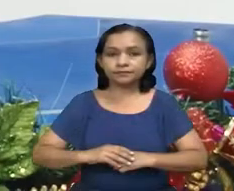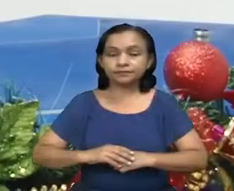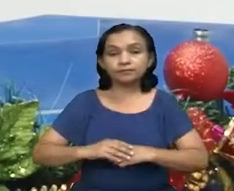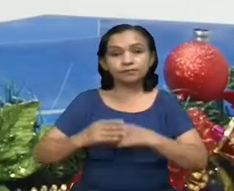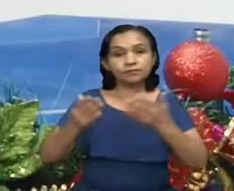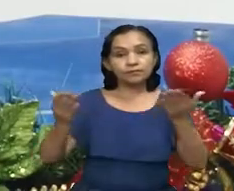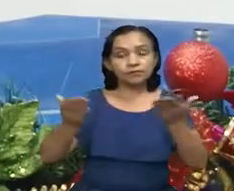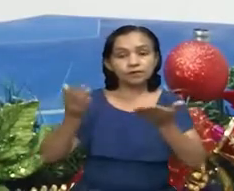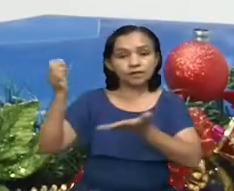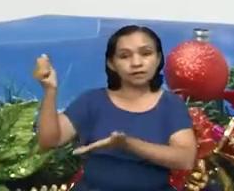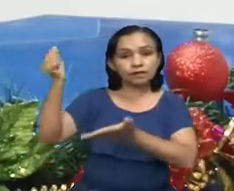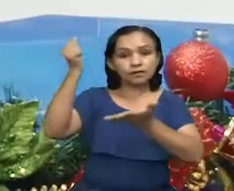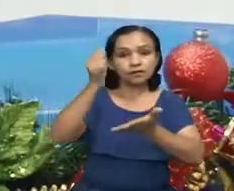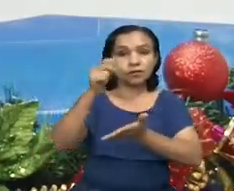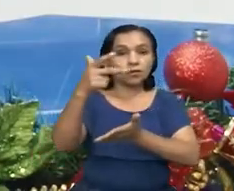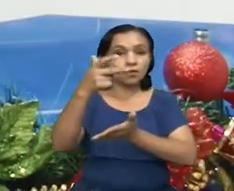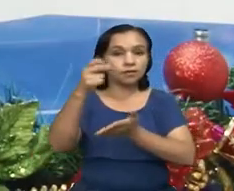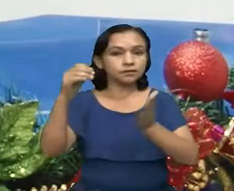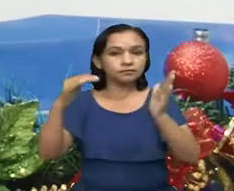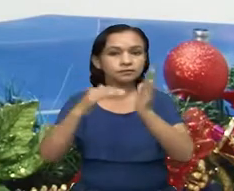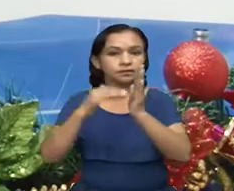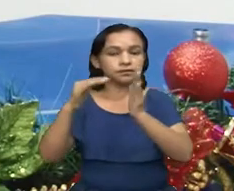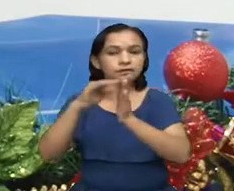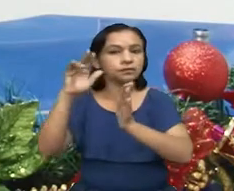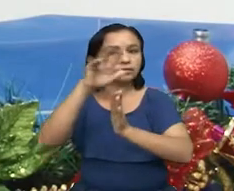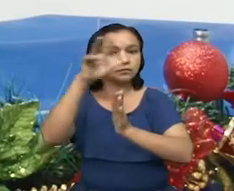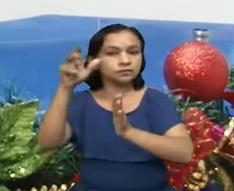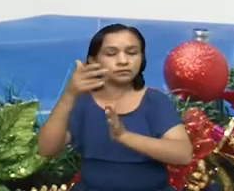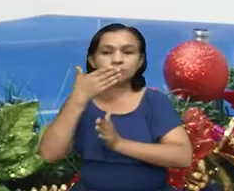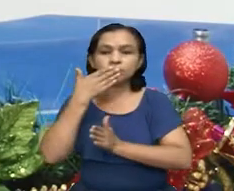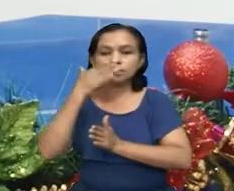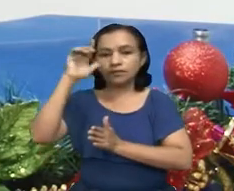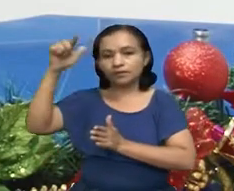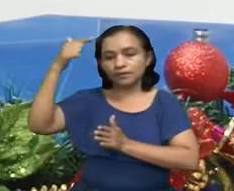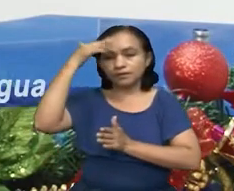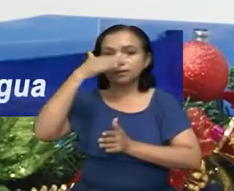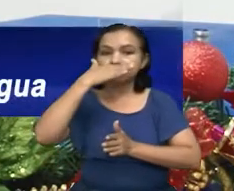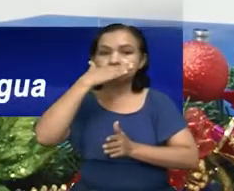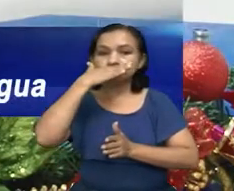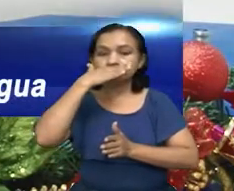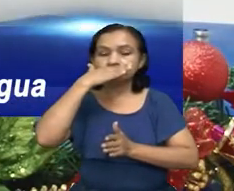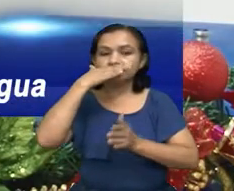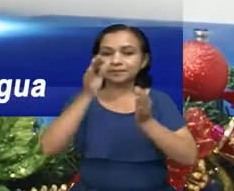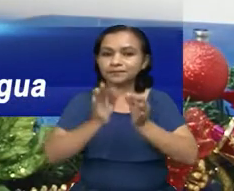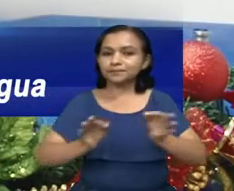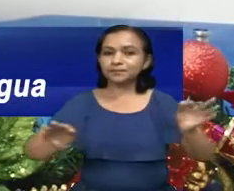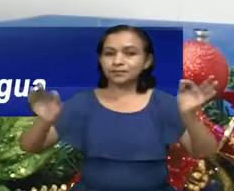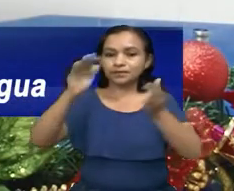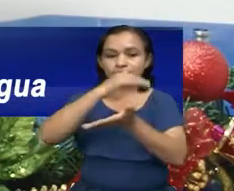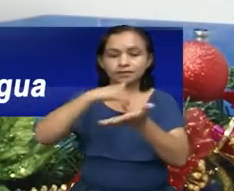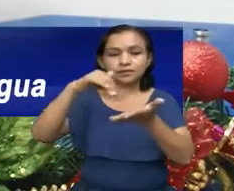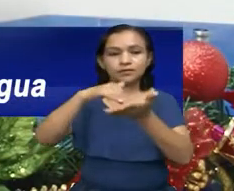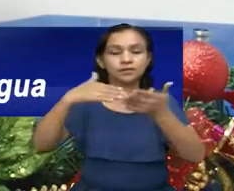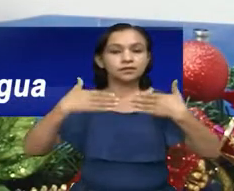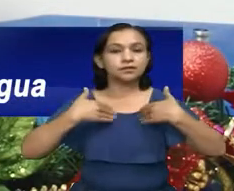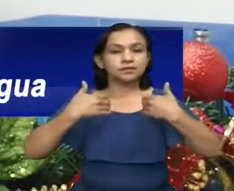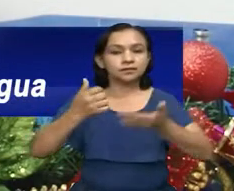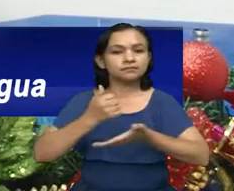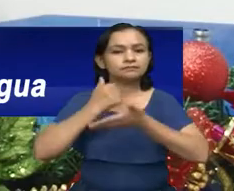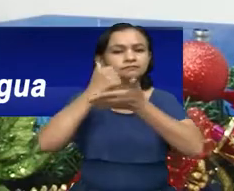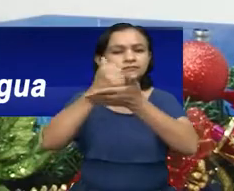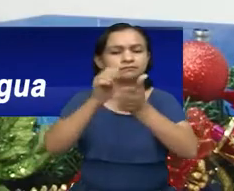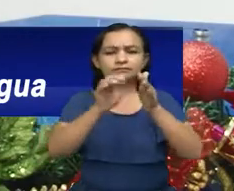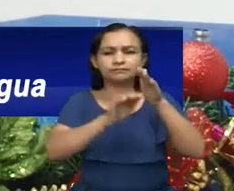Con una inversión de más de 80 millones de córdobas, el buen gobierno sandinista inauguró una importante unidad de salud que beneficiará a